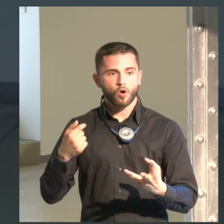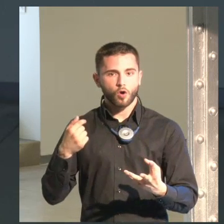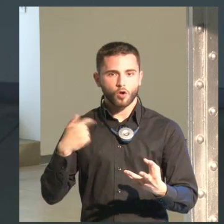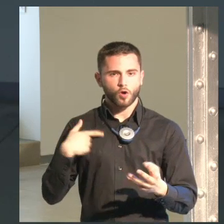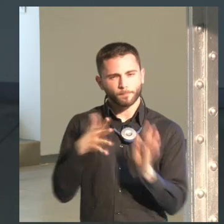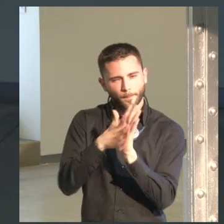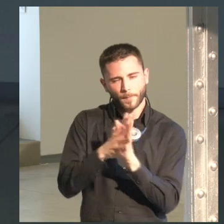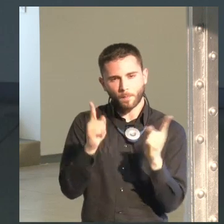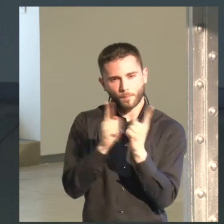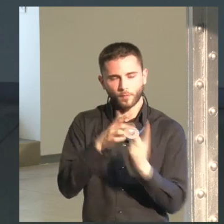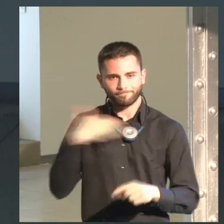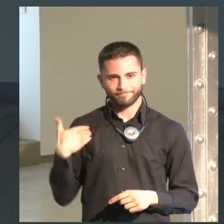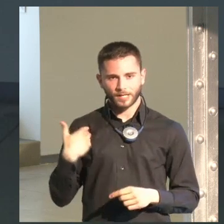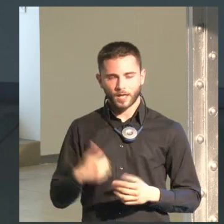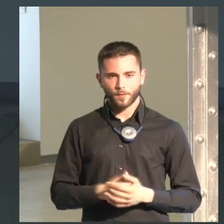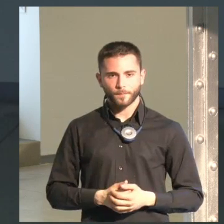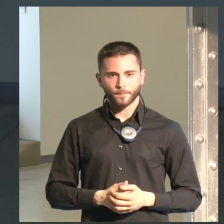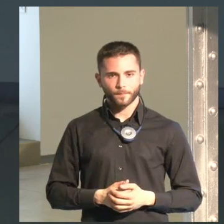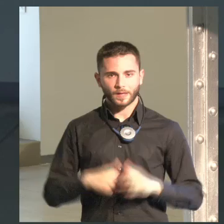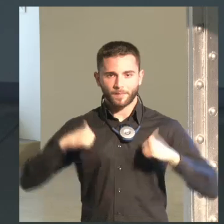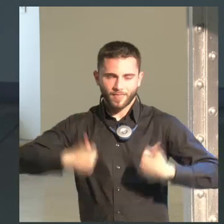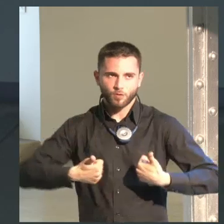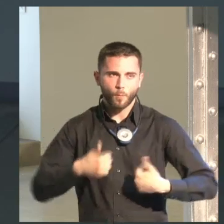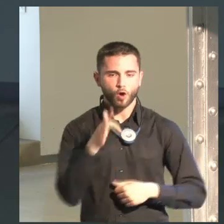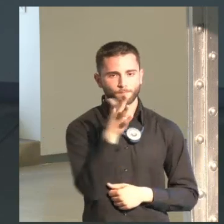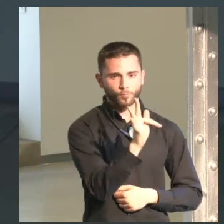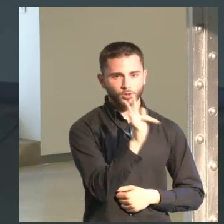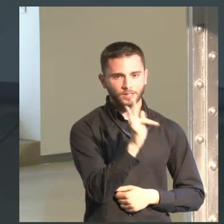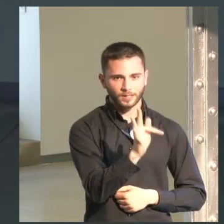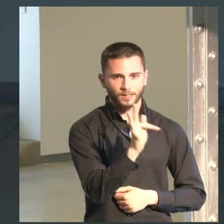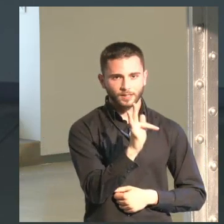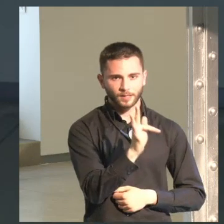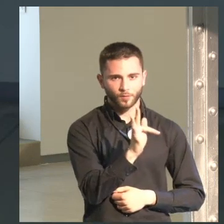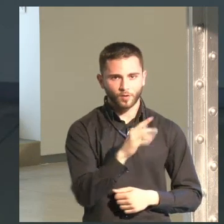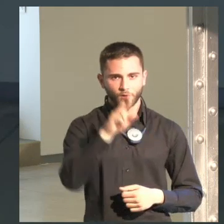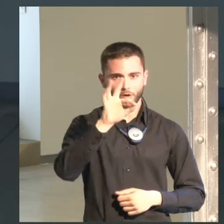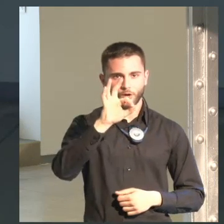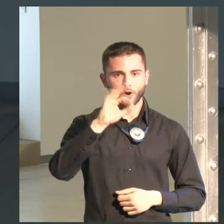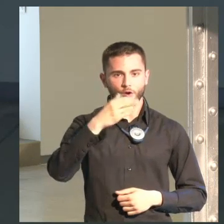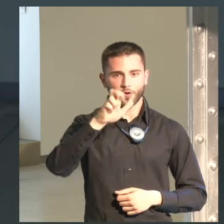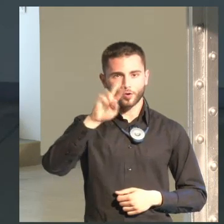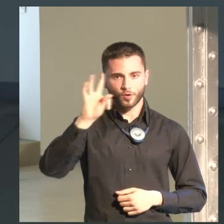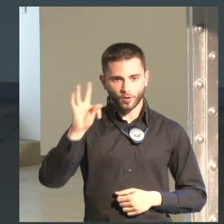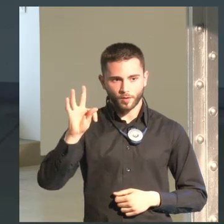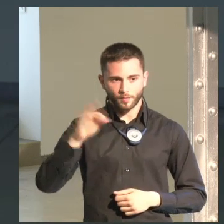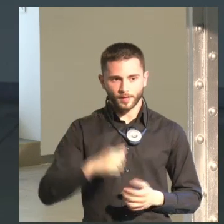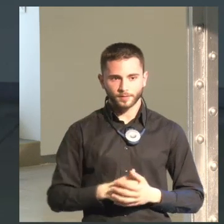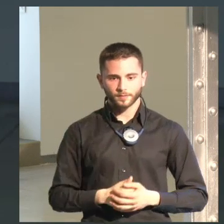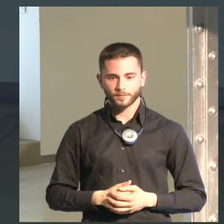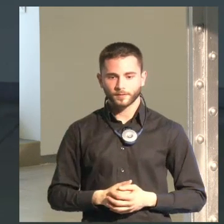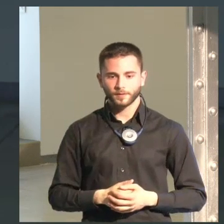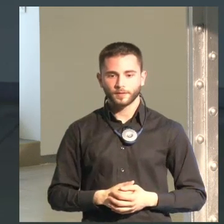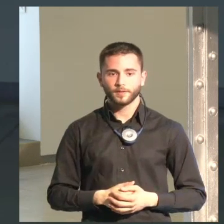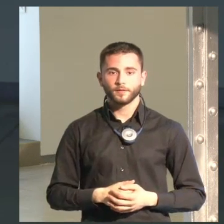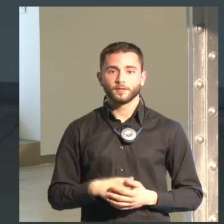empezando por la parte, por así decirlo, positiva. Yo lo decía Robert Frieden, may you live in interesting